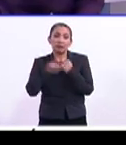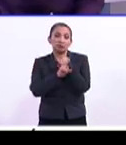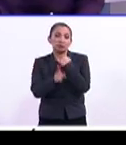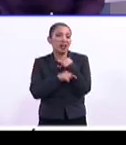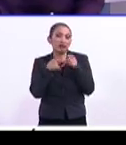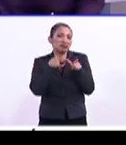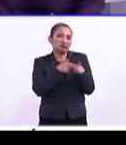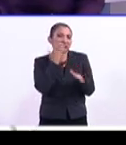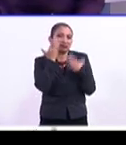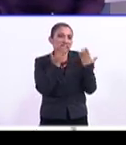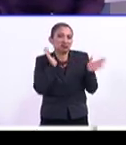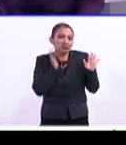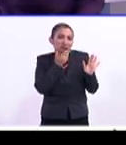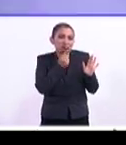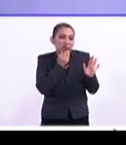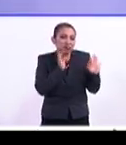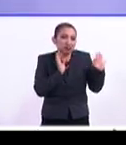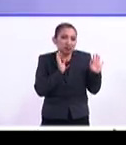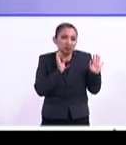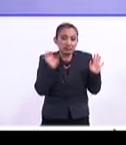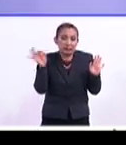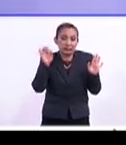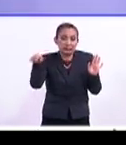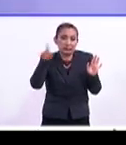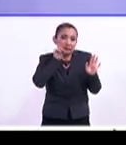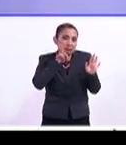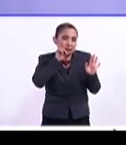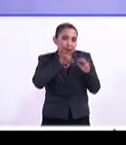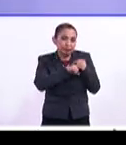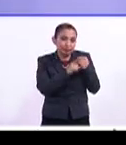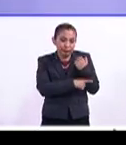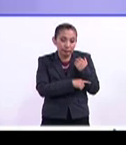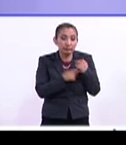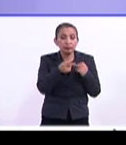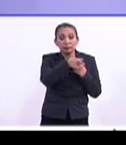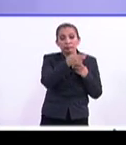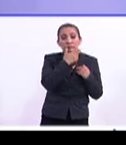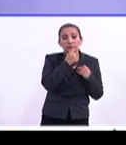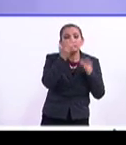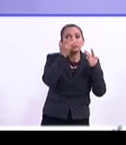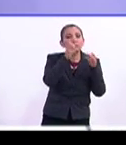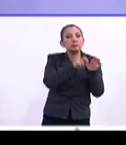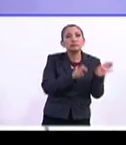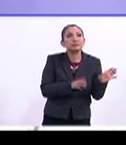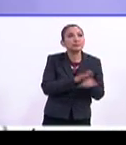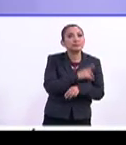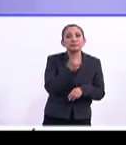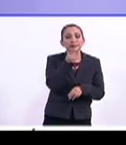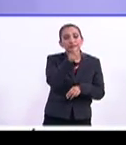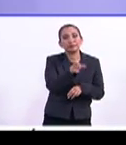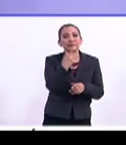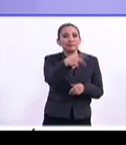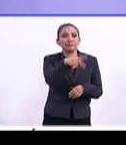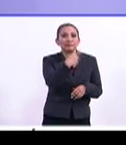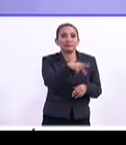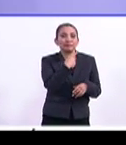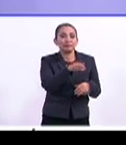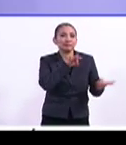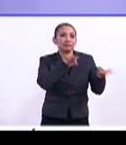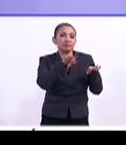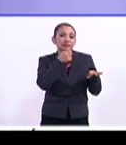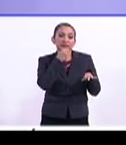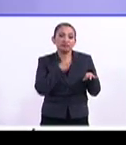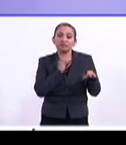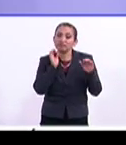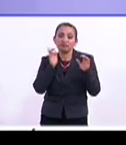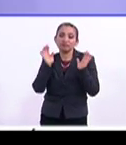un hijo, deserte, ¿no? Es más probable que se mantengan. Los chicos desertan también por cuestiones laborales,